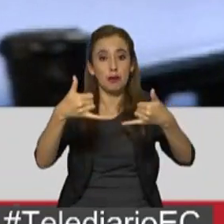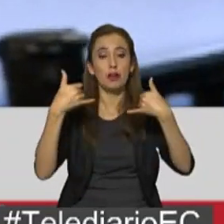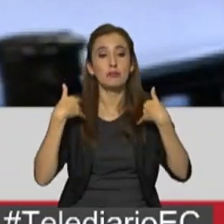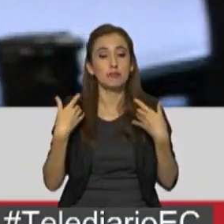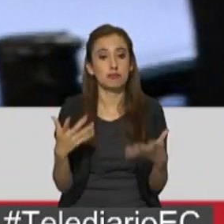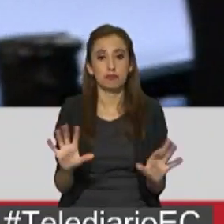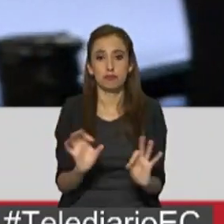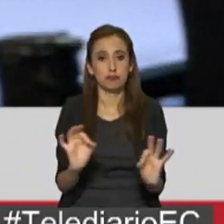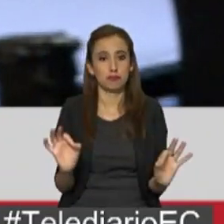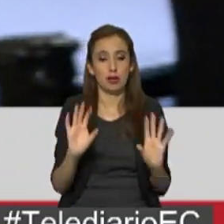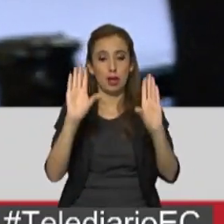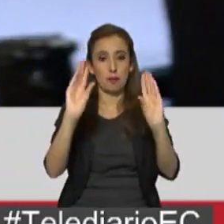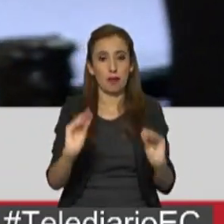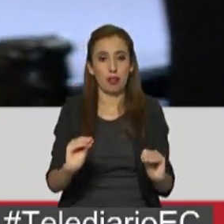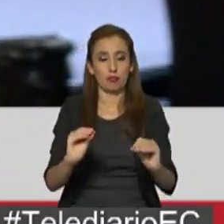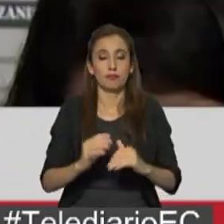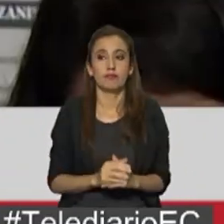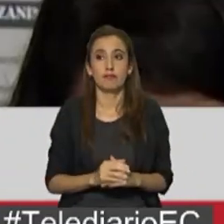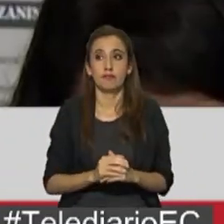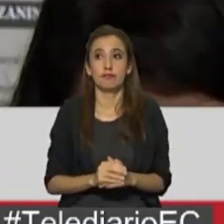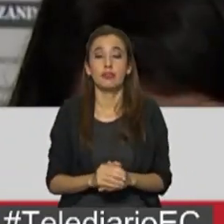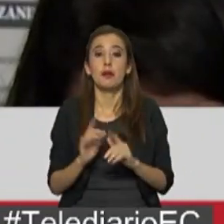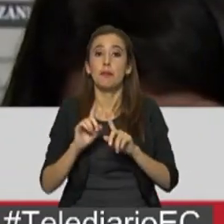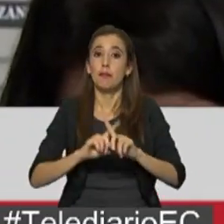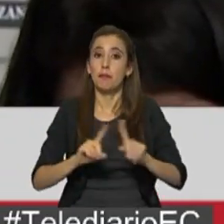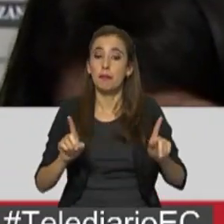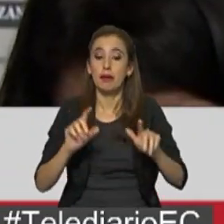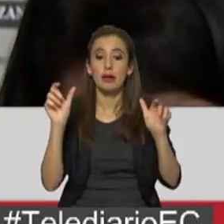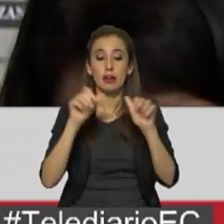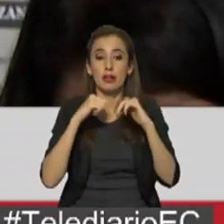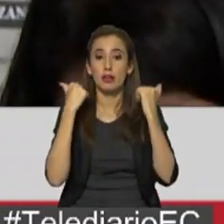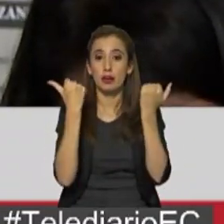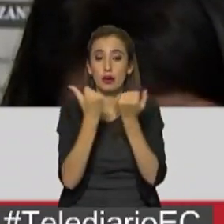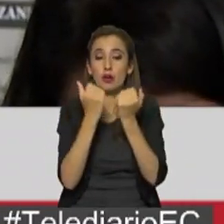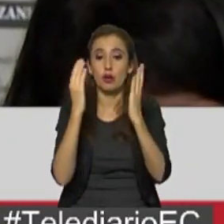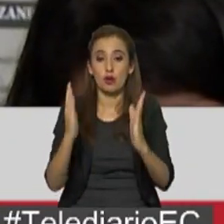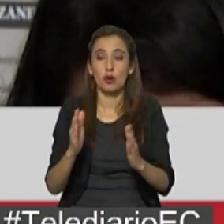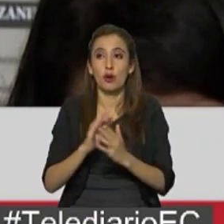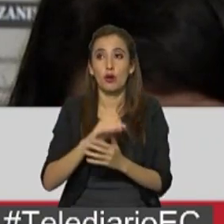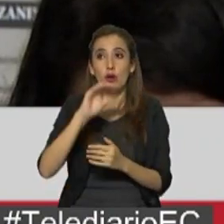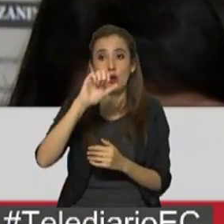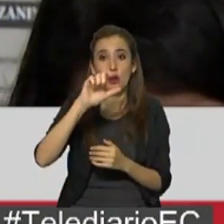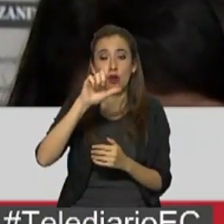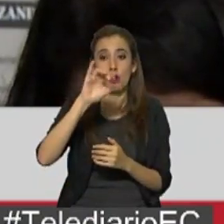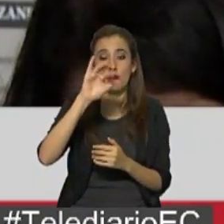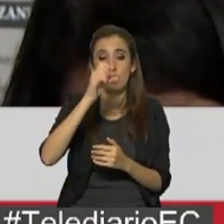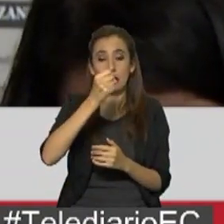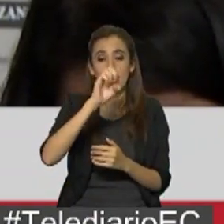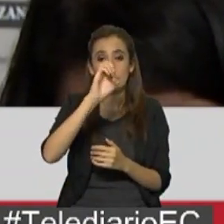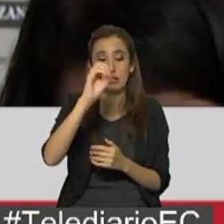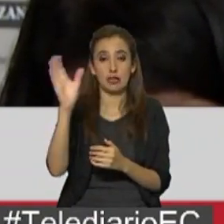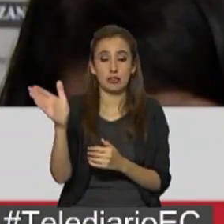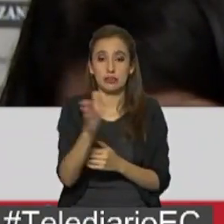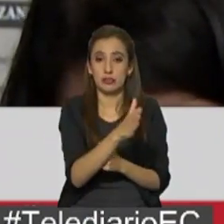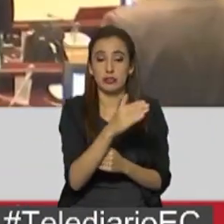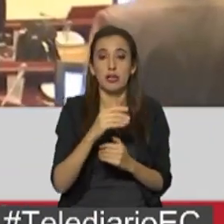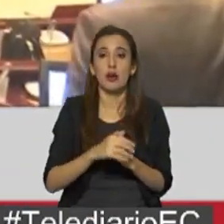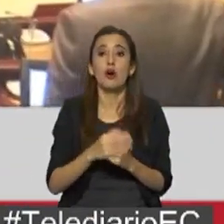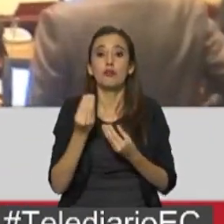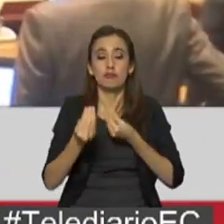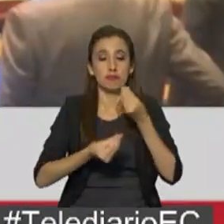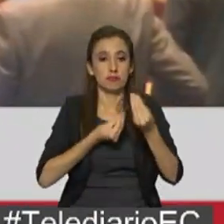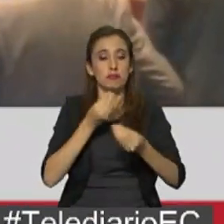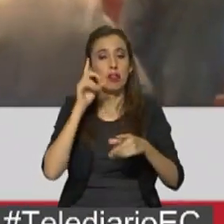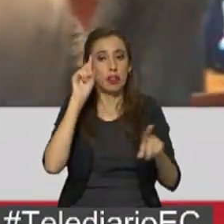teléfono se encontraba apagado distinta suerte corrimos con otros legisladores como eliseo a suero del bloque de acción democrática bad y quien